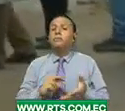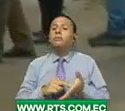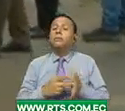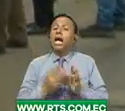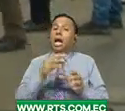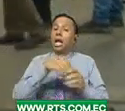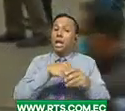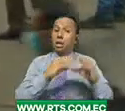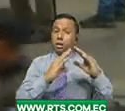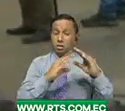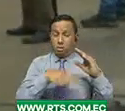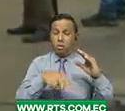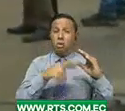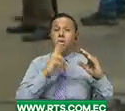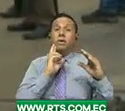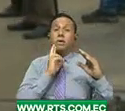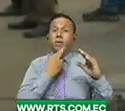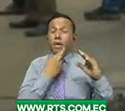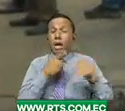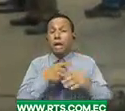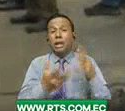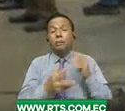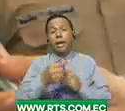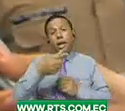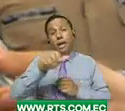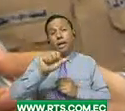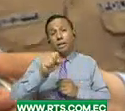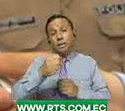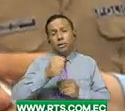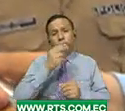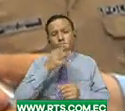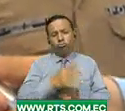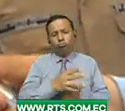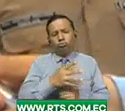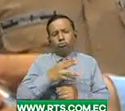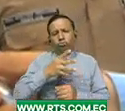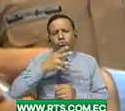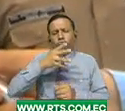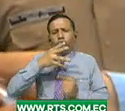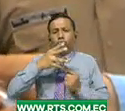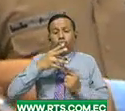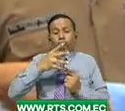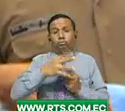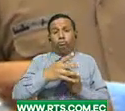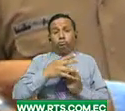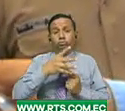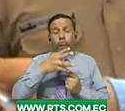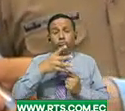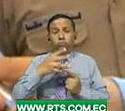en el interior de el local y producto de esto hubo de pronto